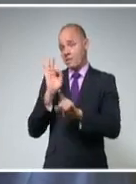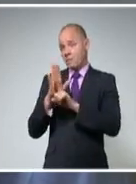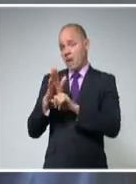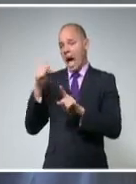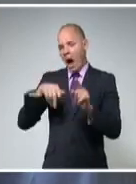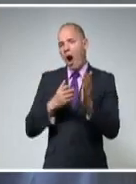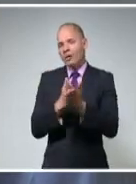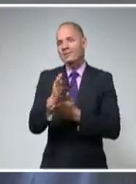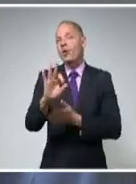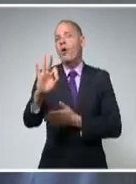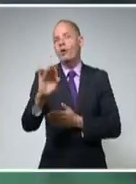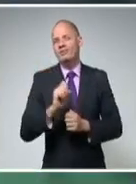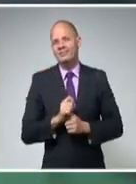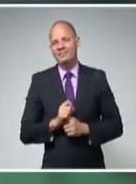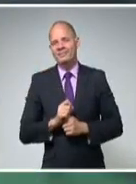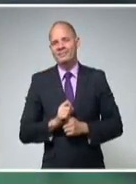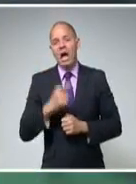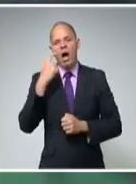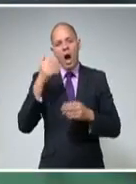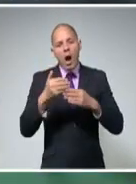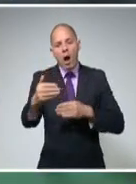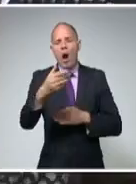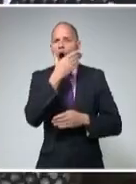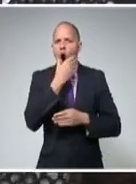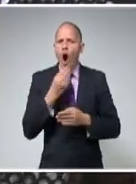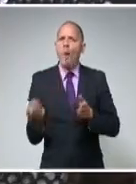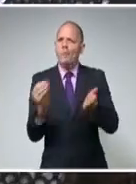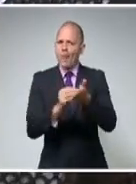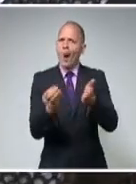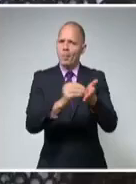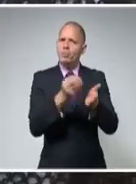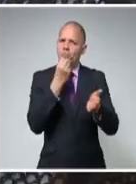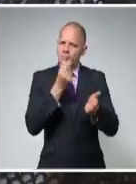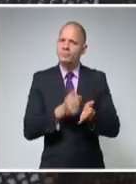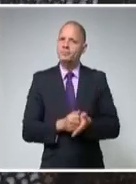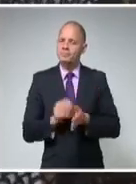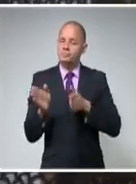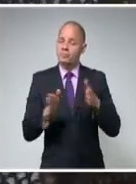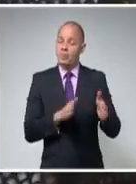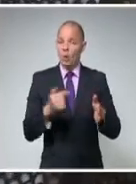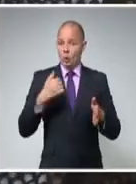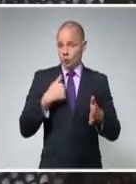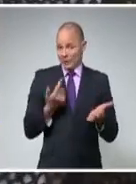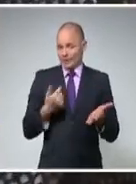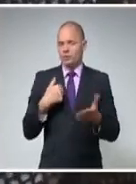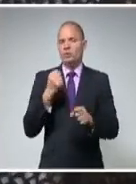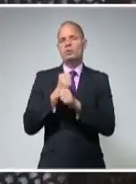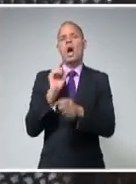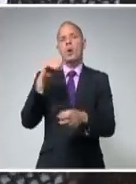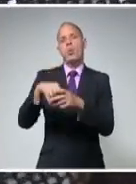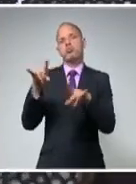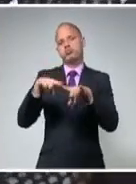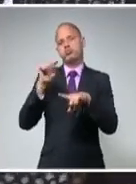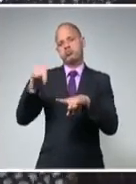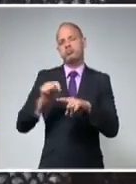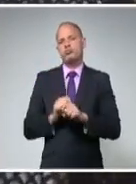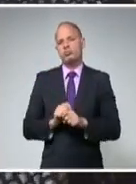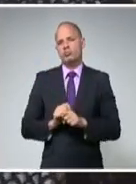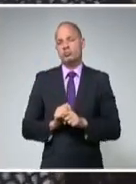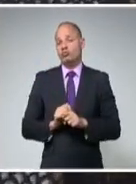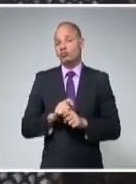se da paso a las futuras generaciones. Como profesora universitaria es un reto. Un reto, una vez que estemos ya